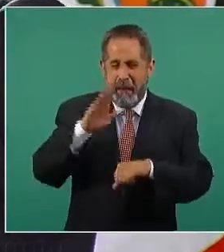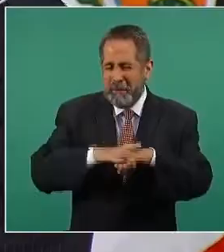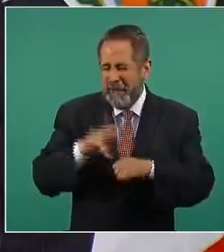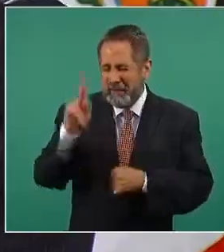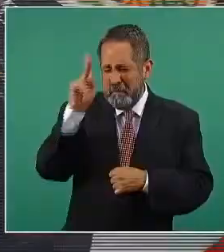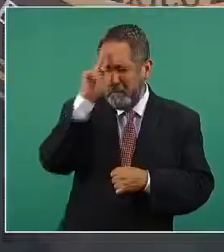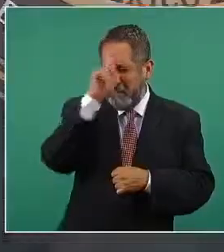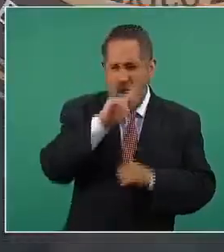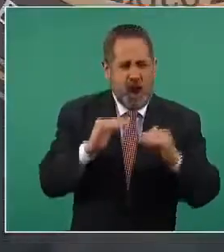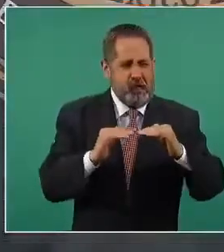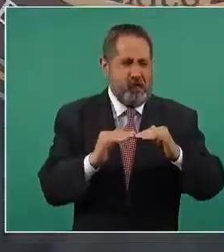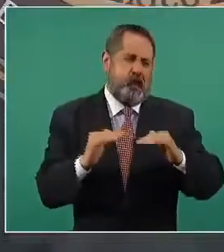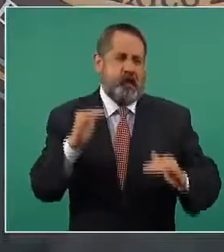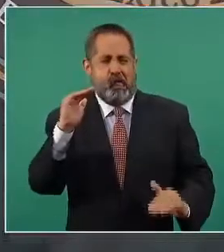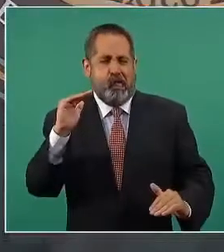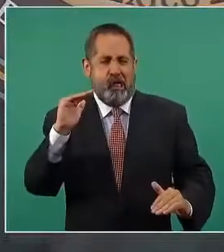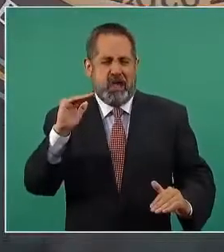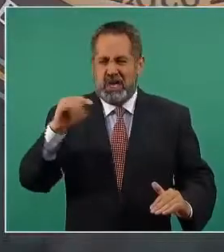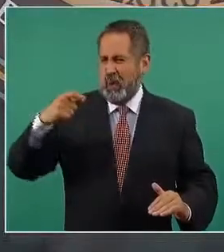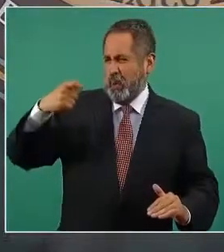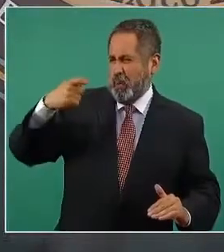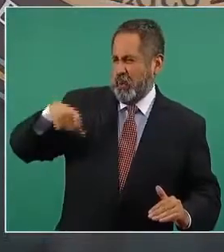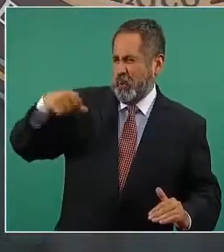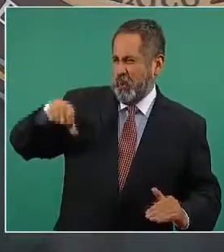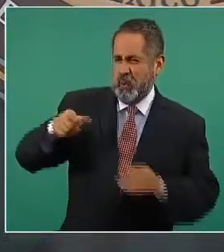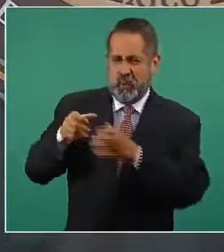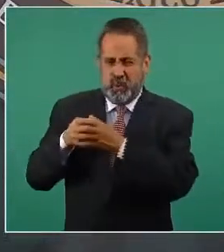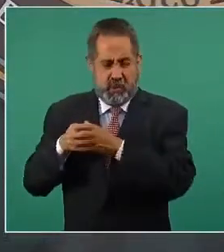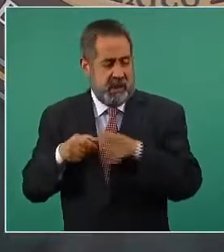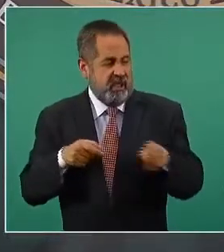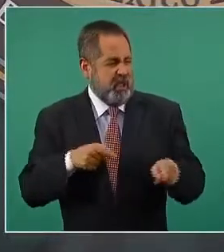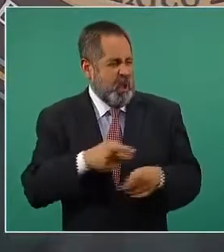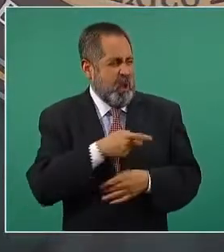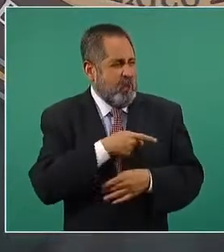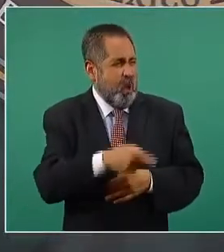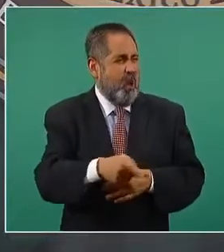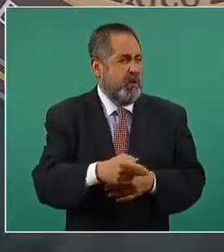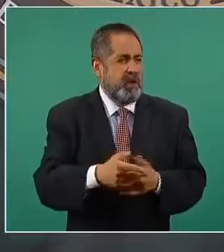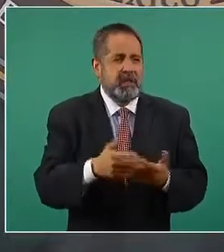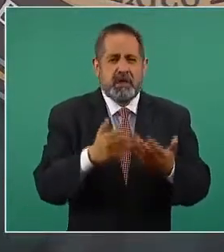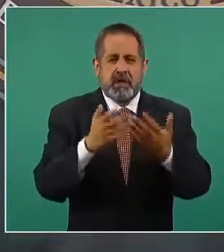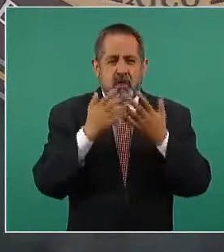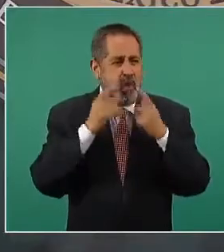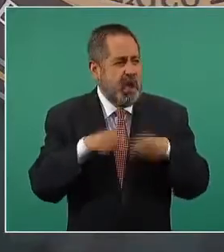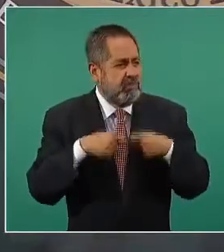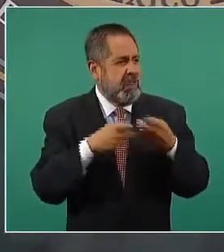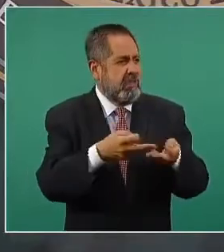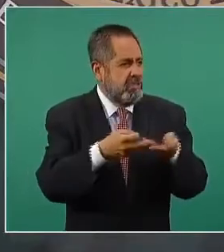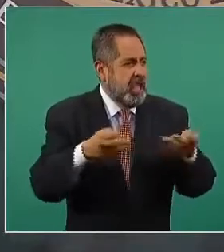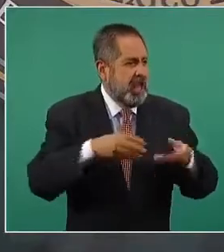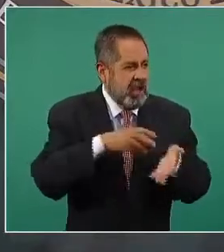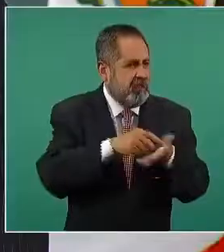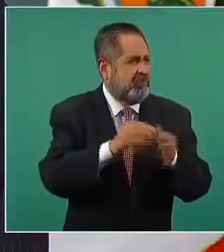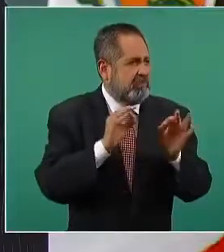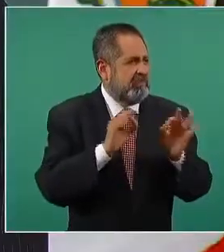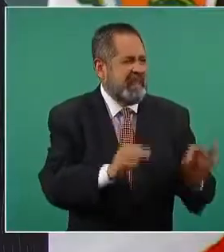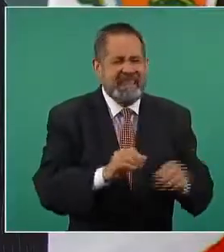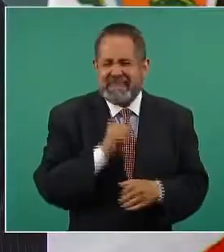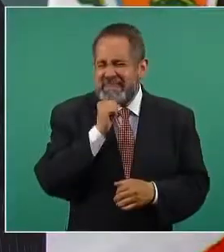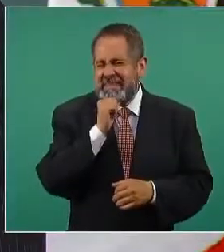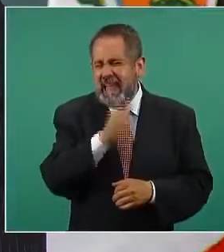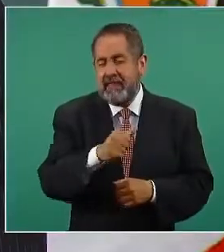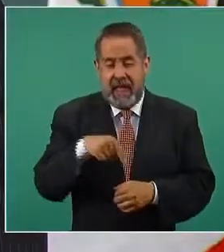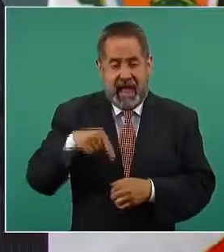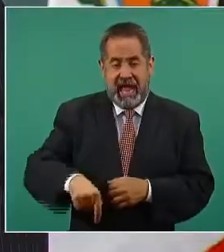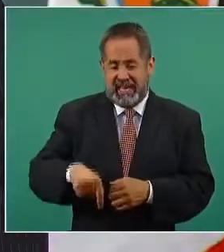de fortunas, civilización, cultivo de la tierra y población? Y en la